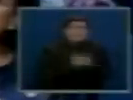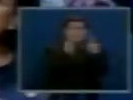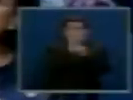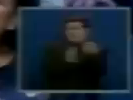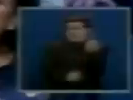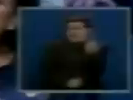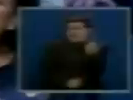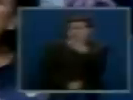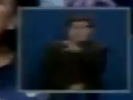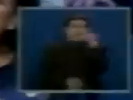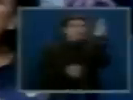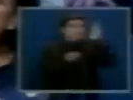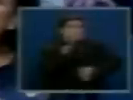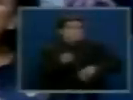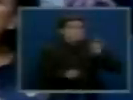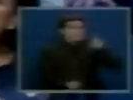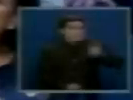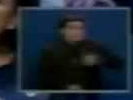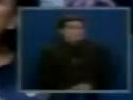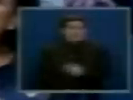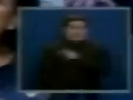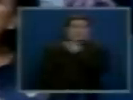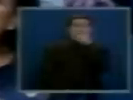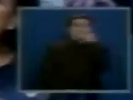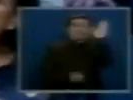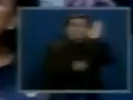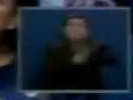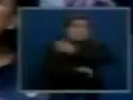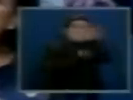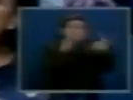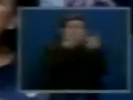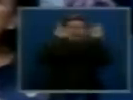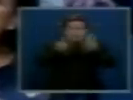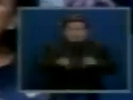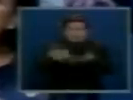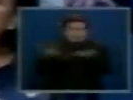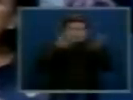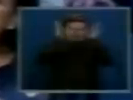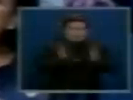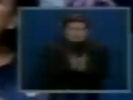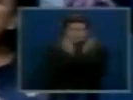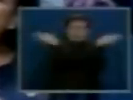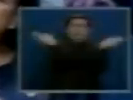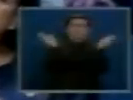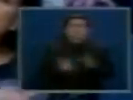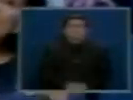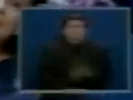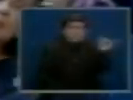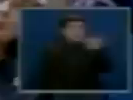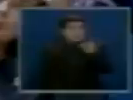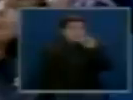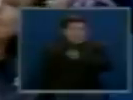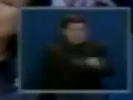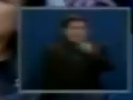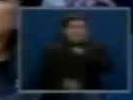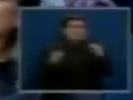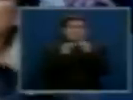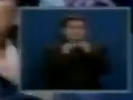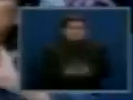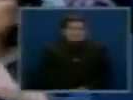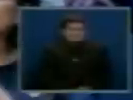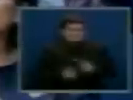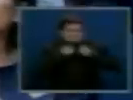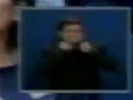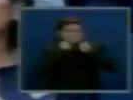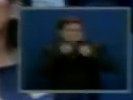o simplemente se necesita voluntad de compromiso de todas y todos los servidores públicos, además de una actitud más celosa de los